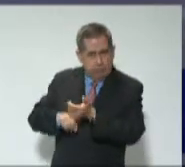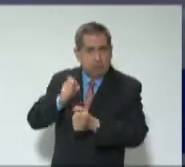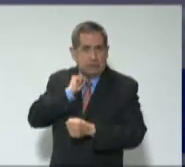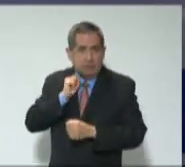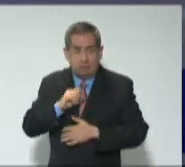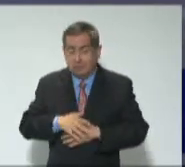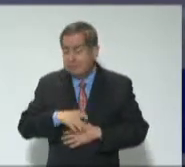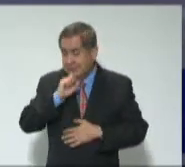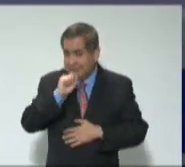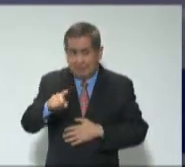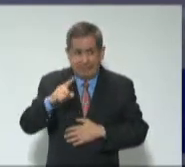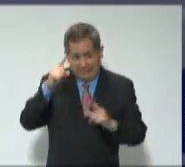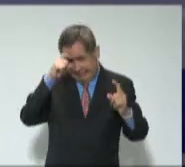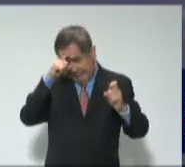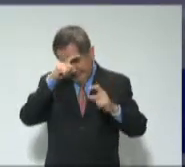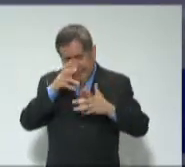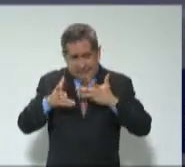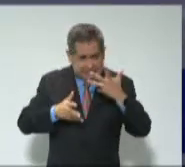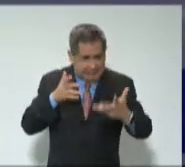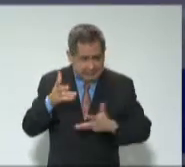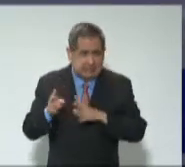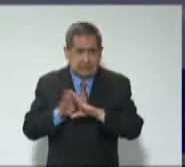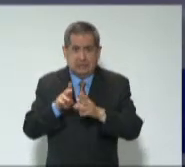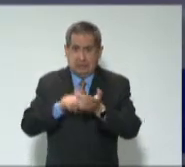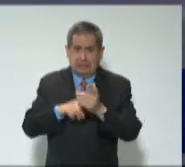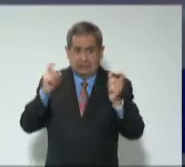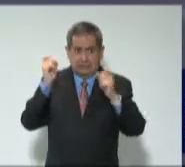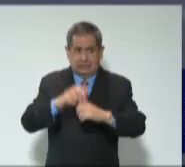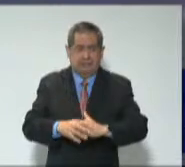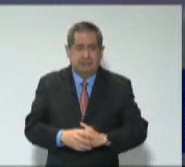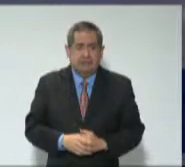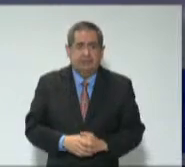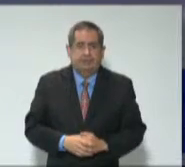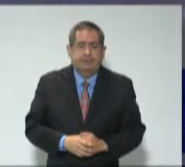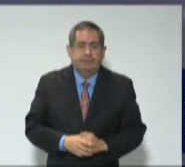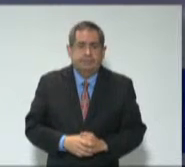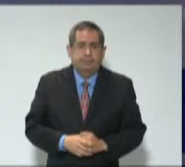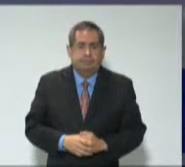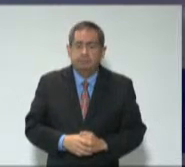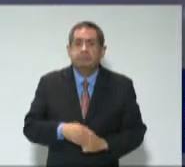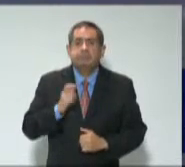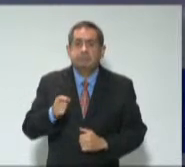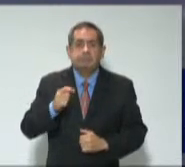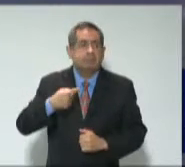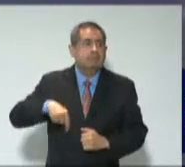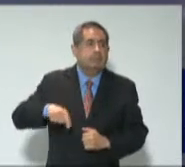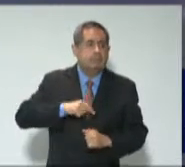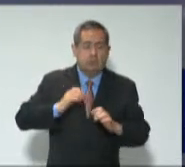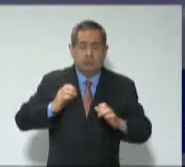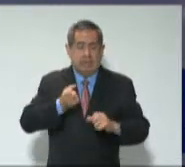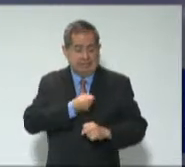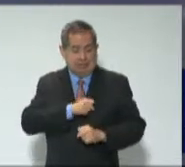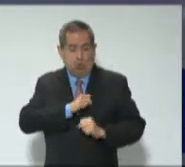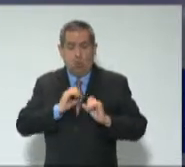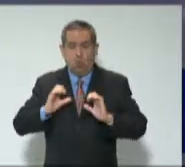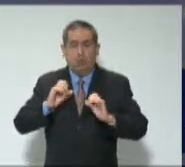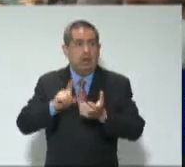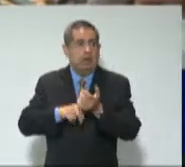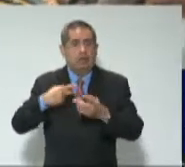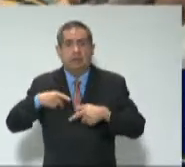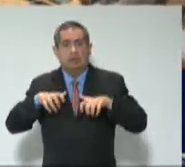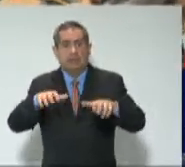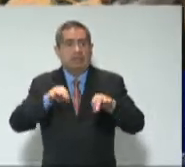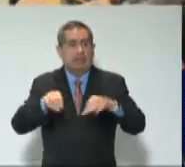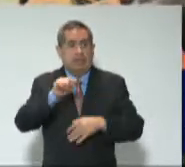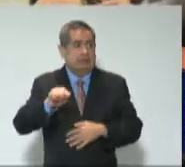también hemos tenido nuestras propias complicaciones cuidar la salud de nuestros